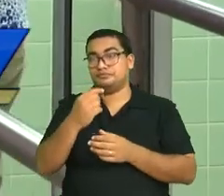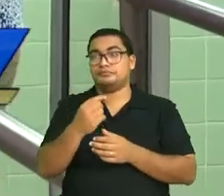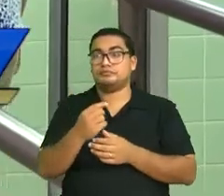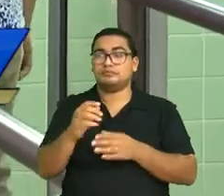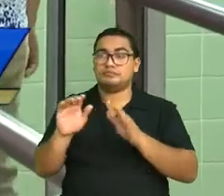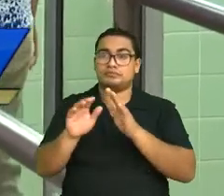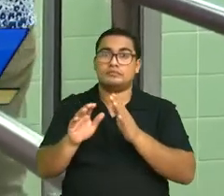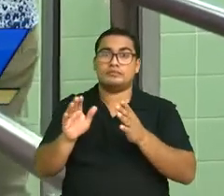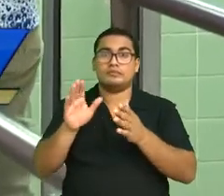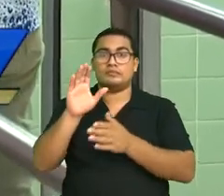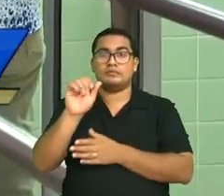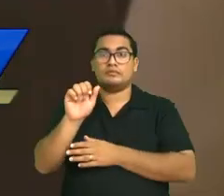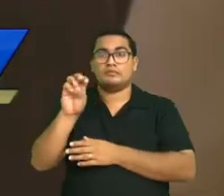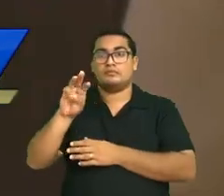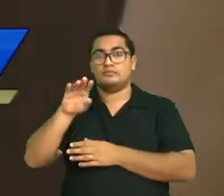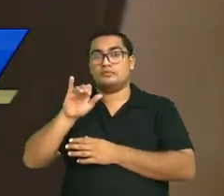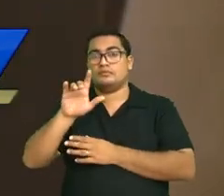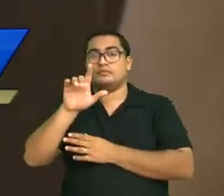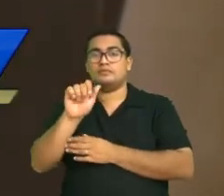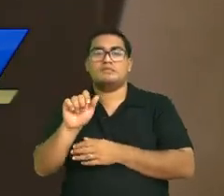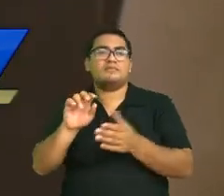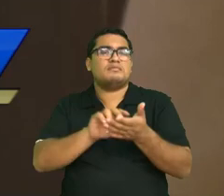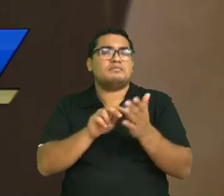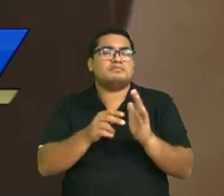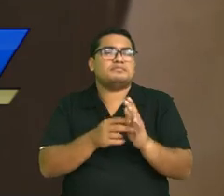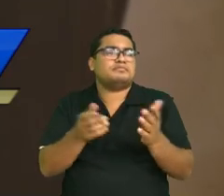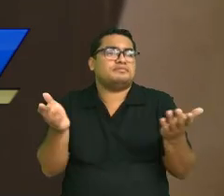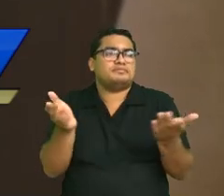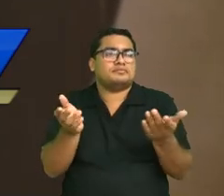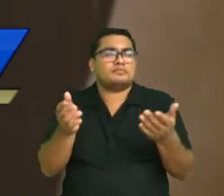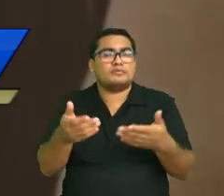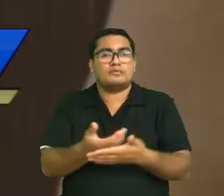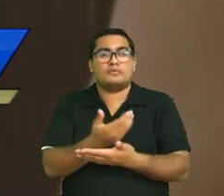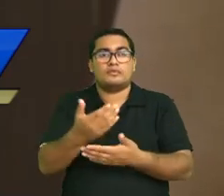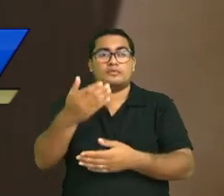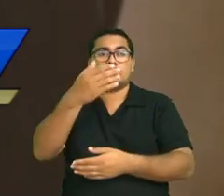de lo que va a implicar, por ejemplo, este nuevo hospital Aldo Chavarría.